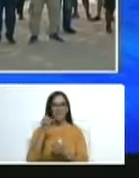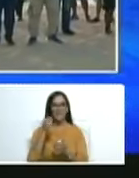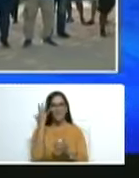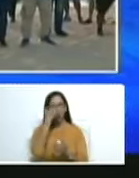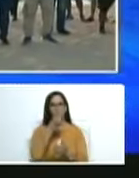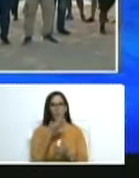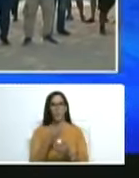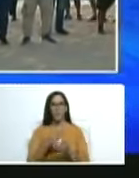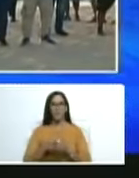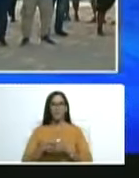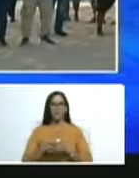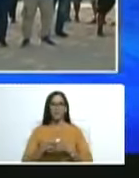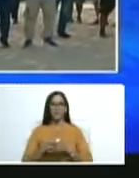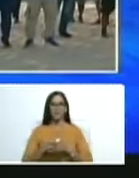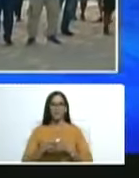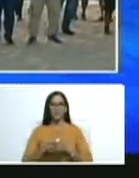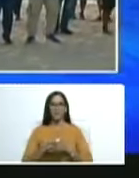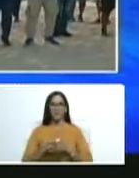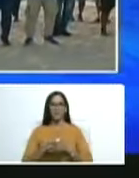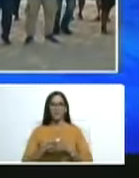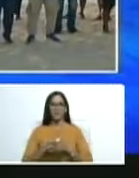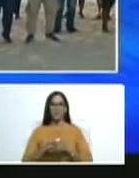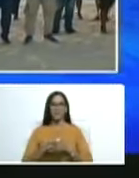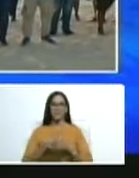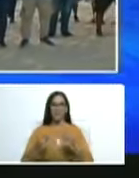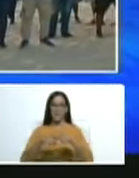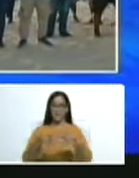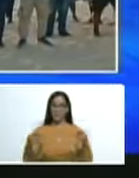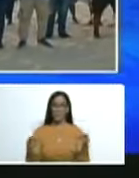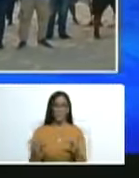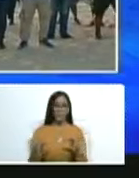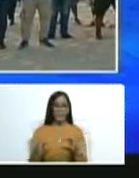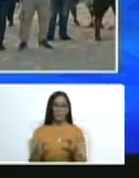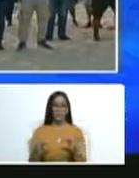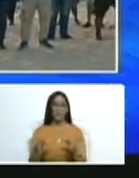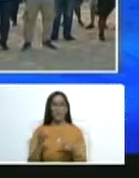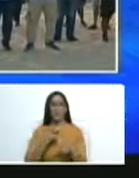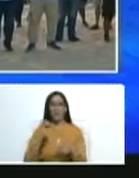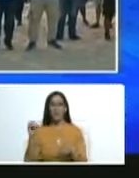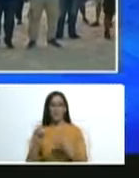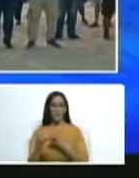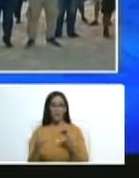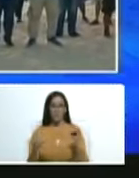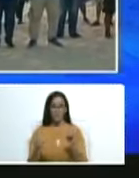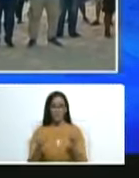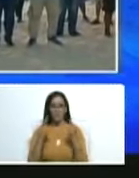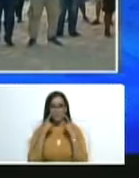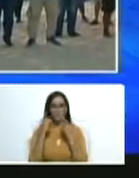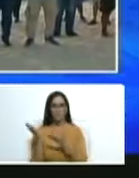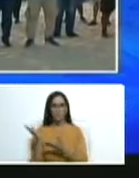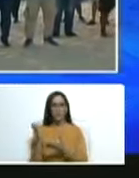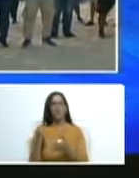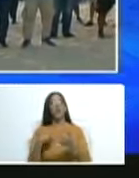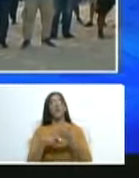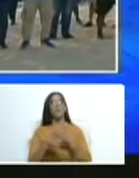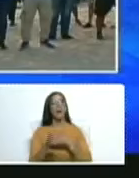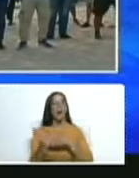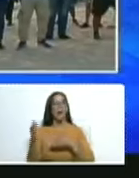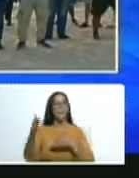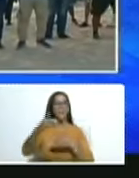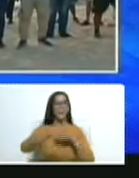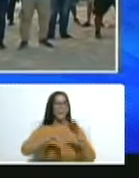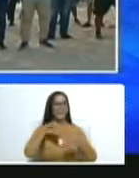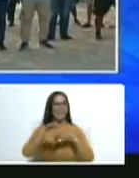hermoso. ¿Ah? De costa a costa, de la costa oriental a la costa occidental. Nos vamos por aquí nadando y